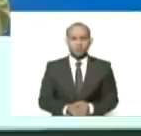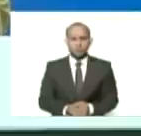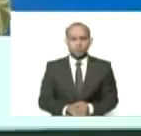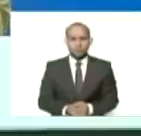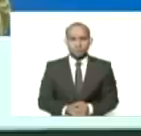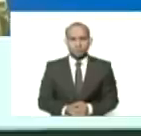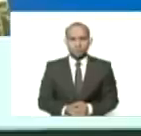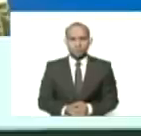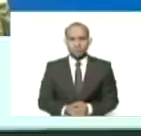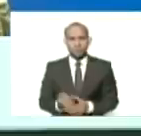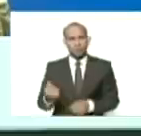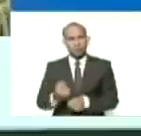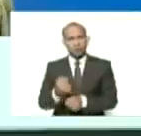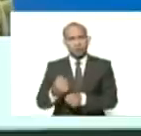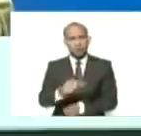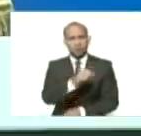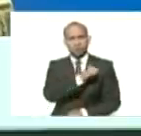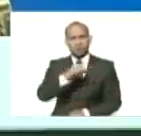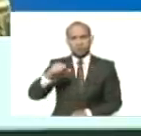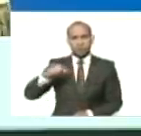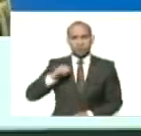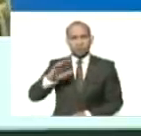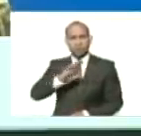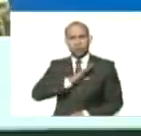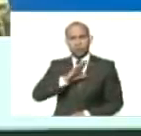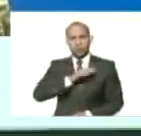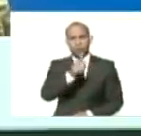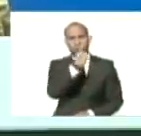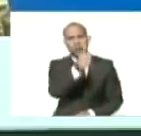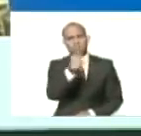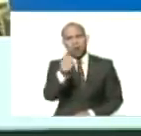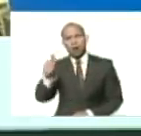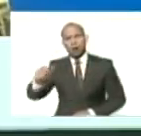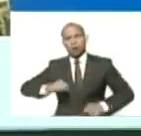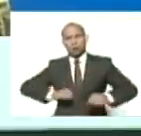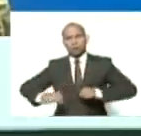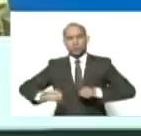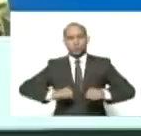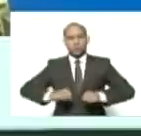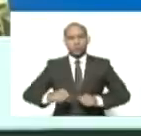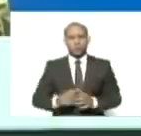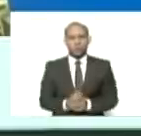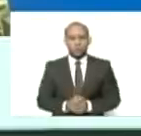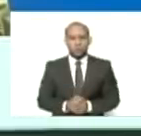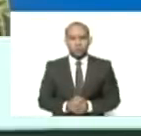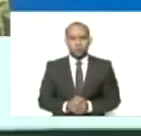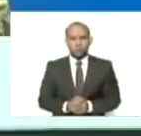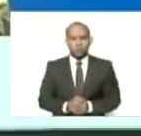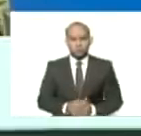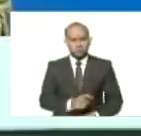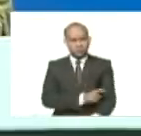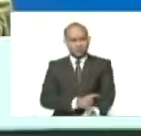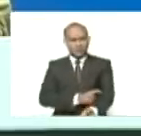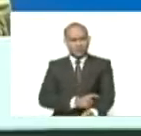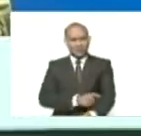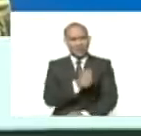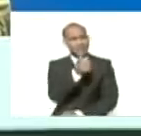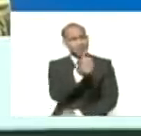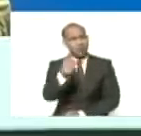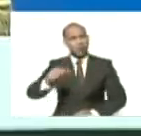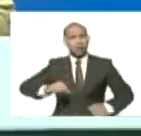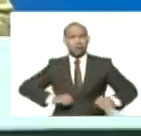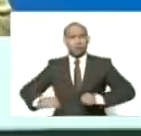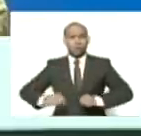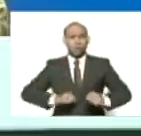la personalidad propia de cada movimiento, el carácter propio de cada